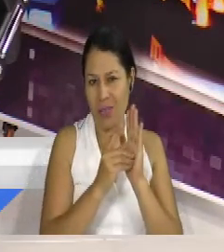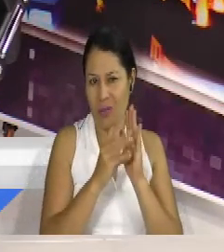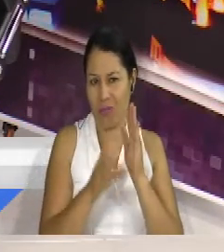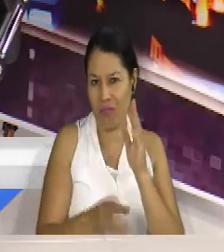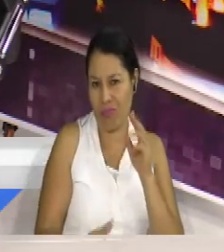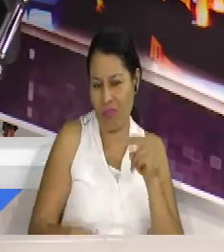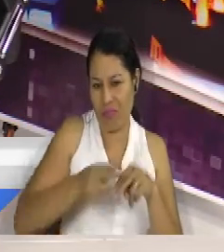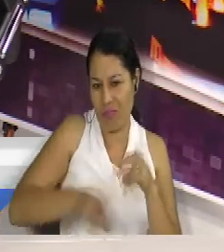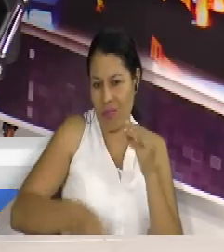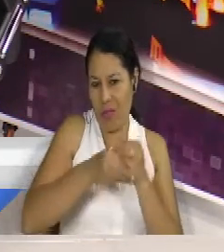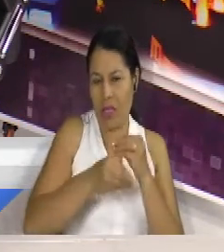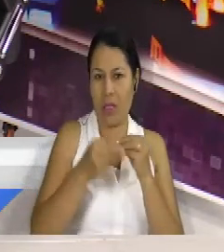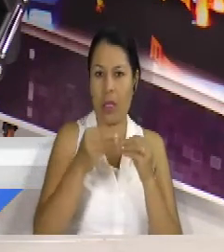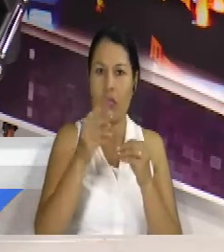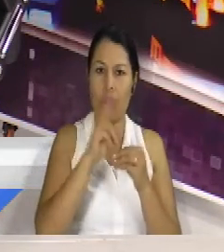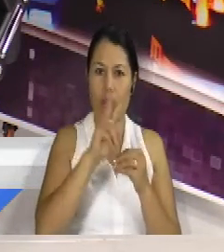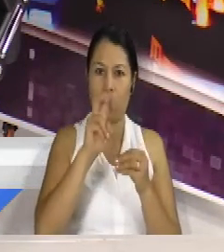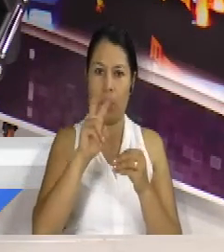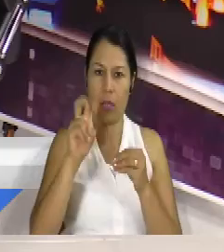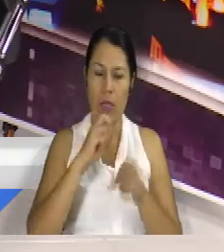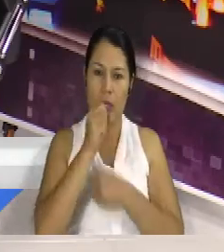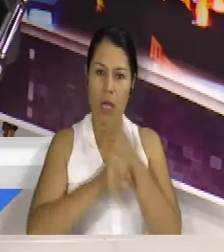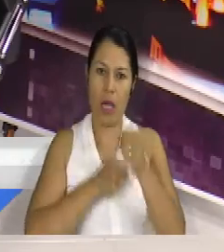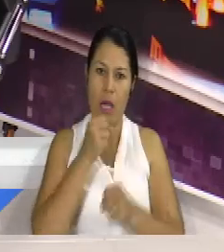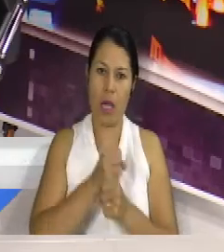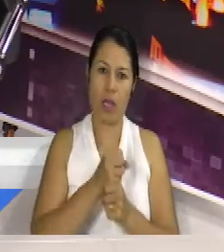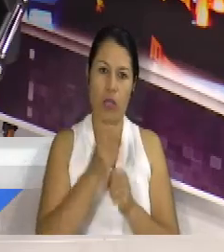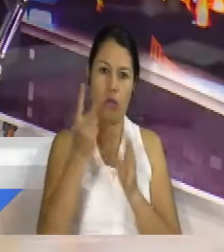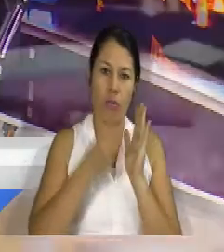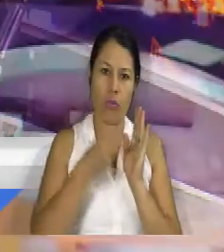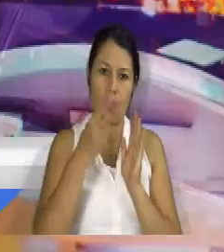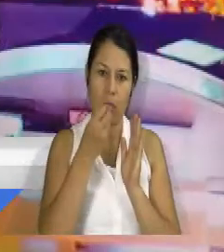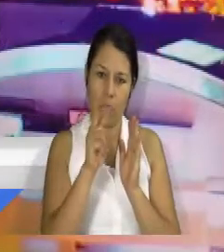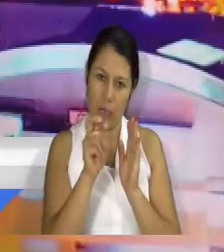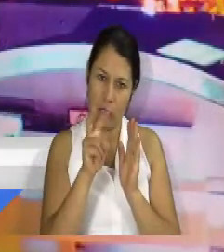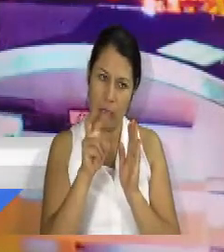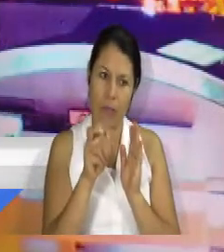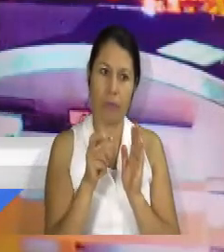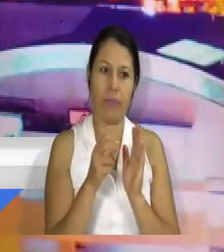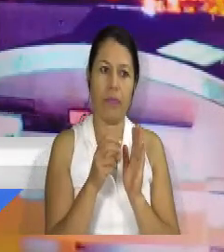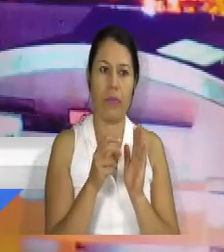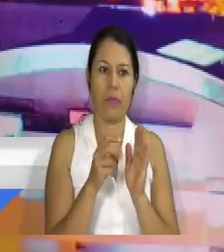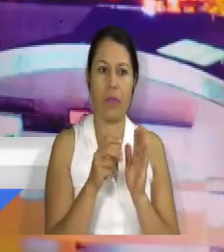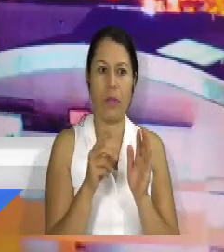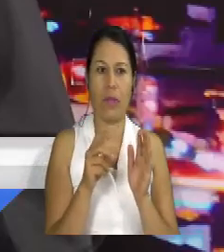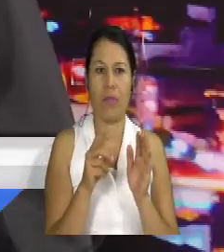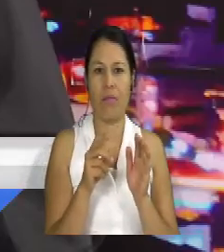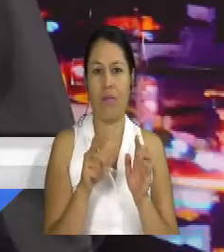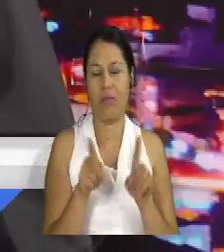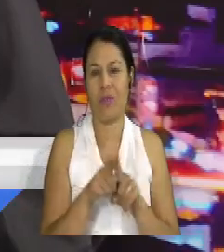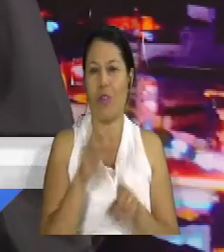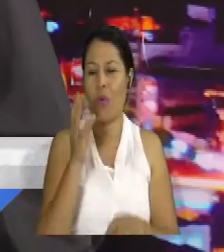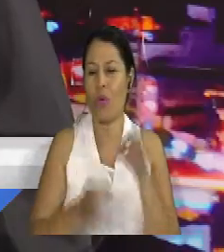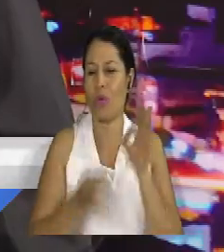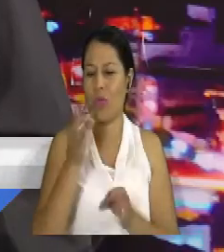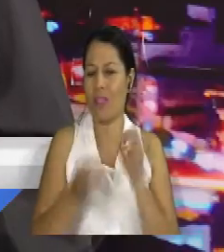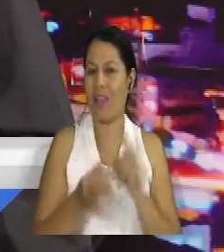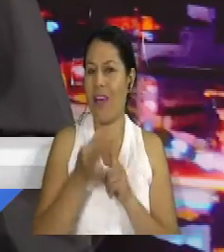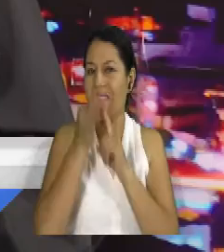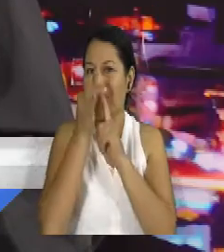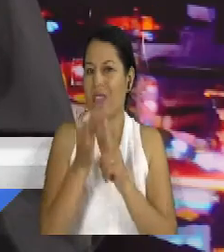277 del 2017, allí se plantea el tribunal, bueno, la Justicia Especial para la Paz, que tiene el Tribunal para la